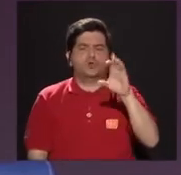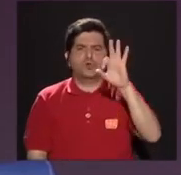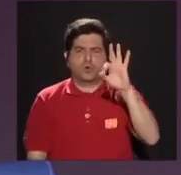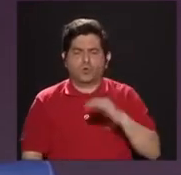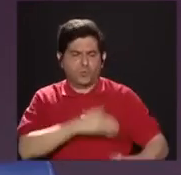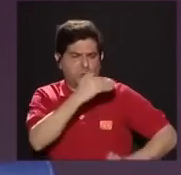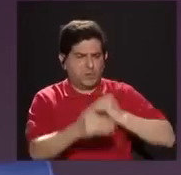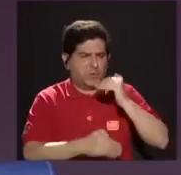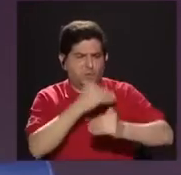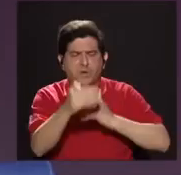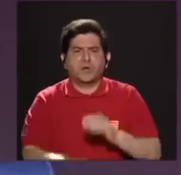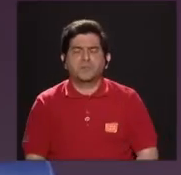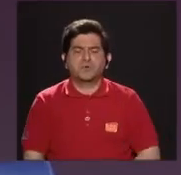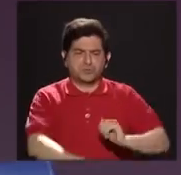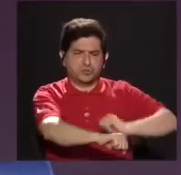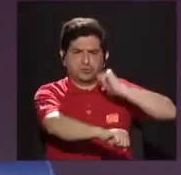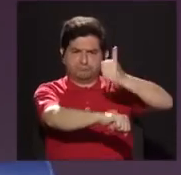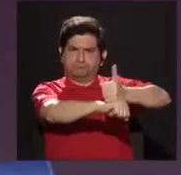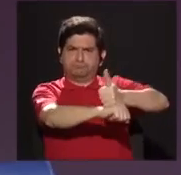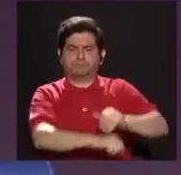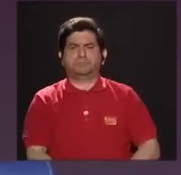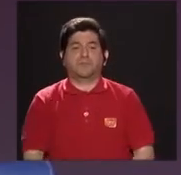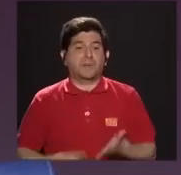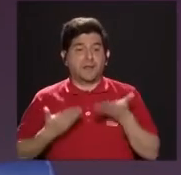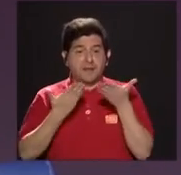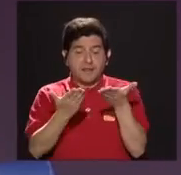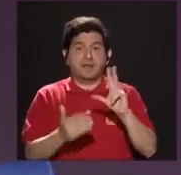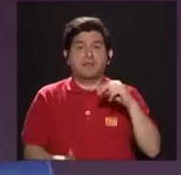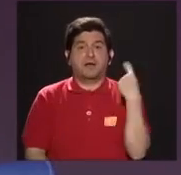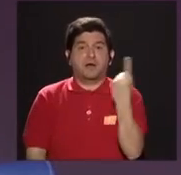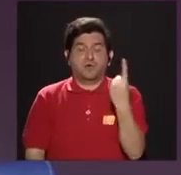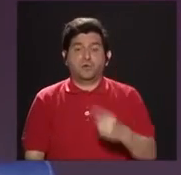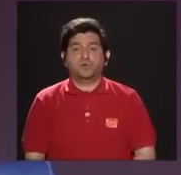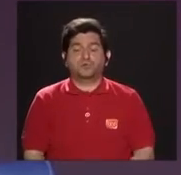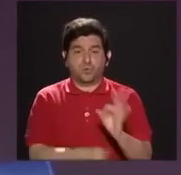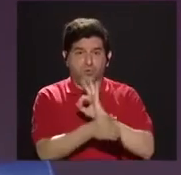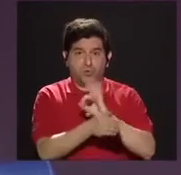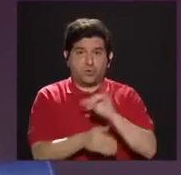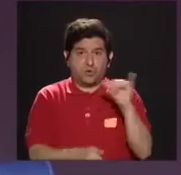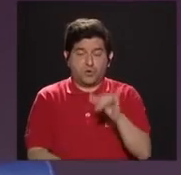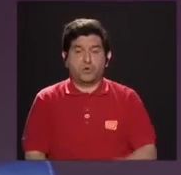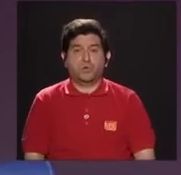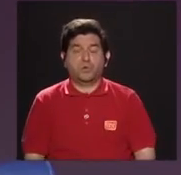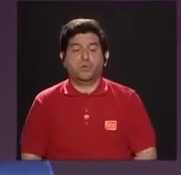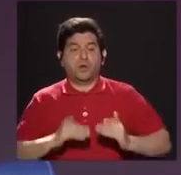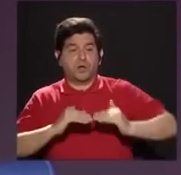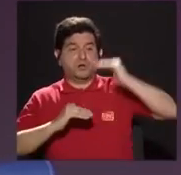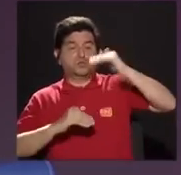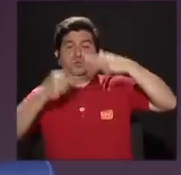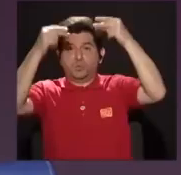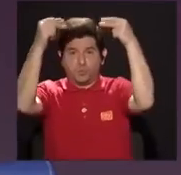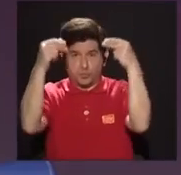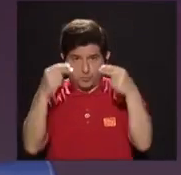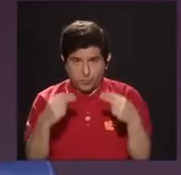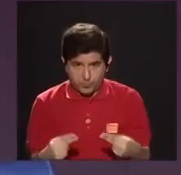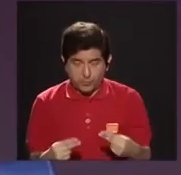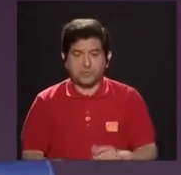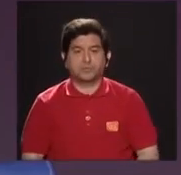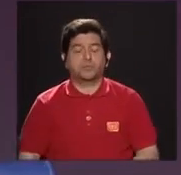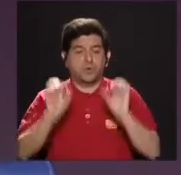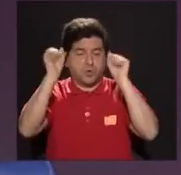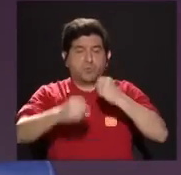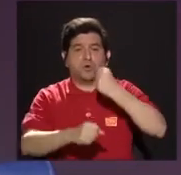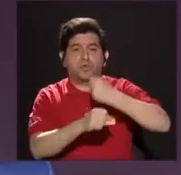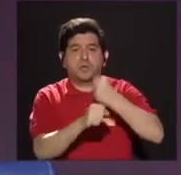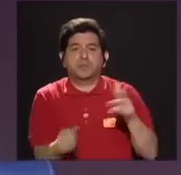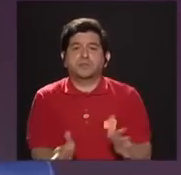en proceso de ser implementadas, en las que le otorgan no solamente más funciones, sino también mayor presupuesto para que realicen